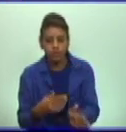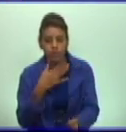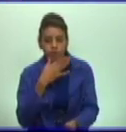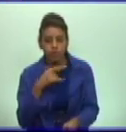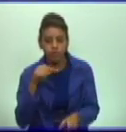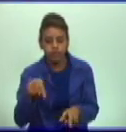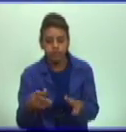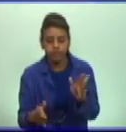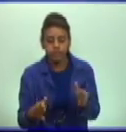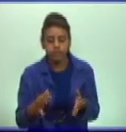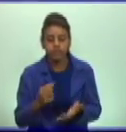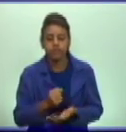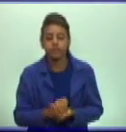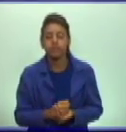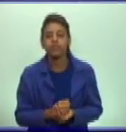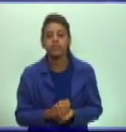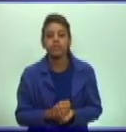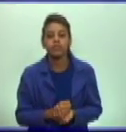tiempos.